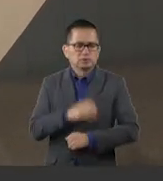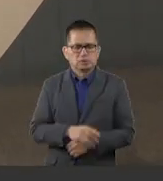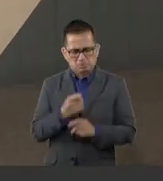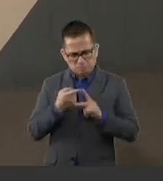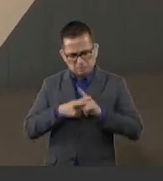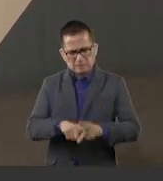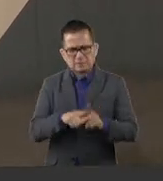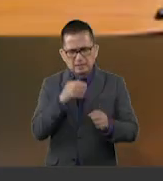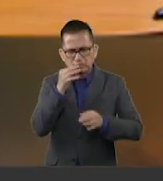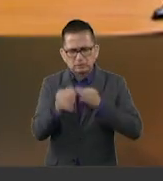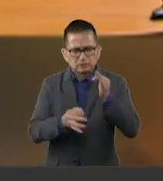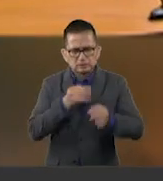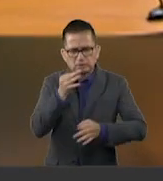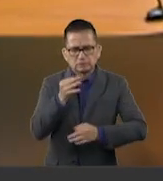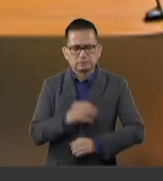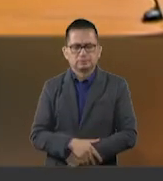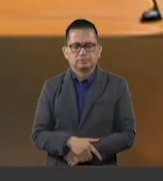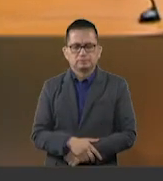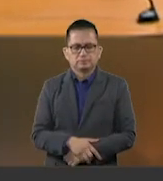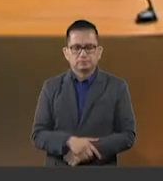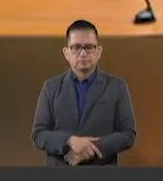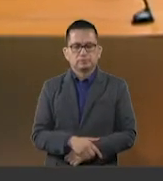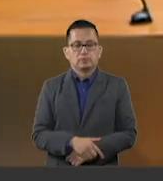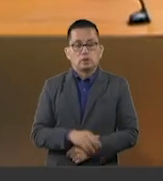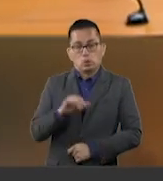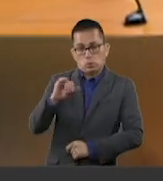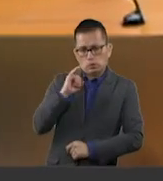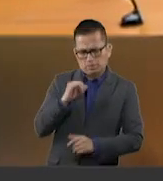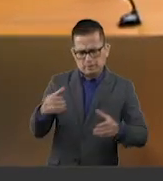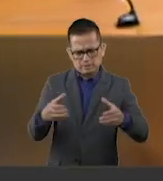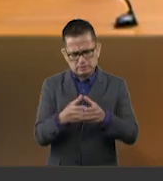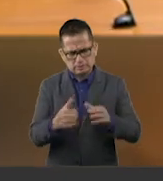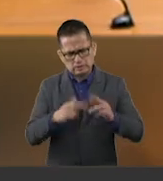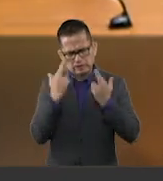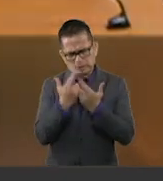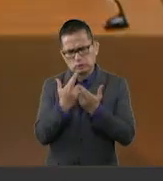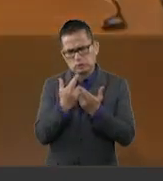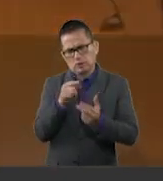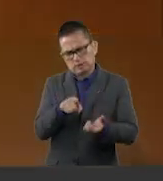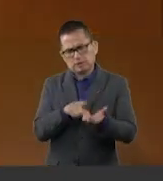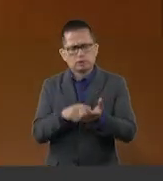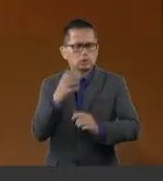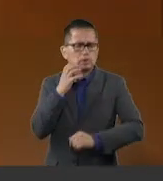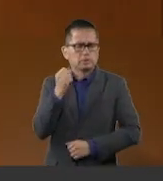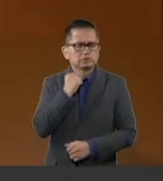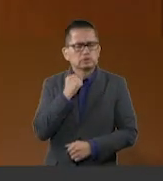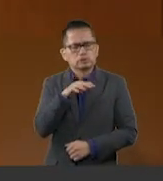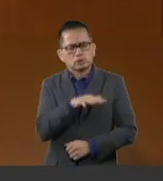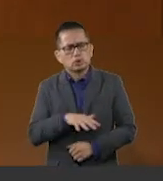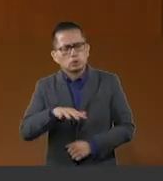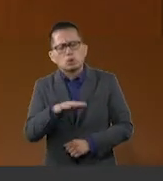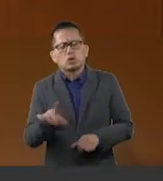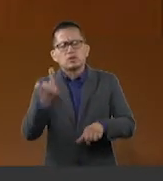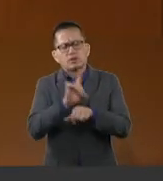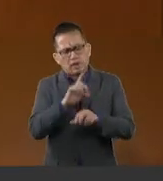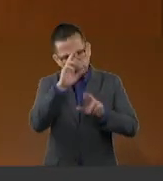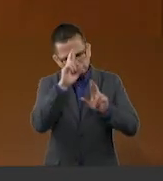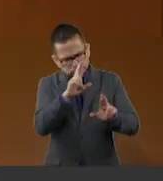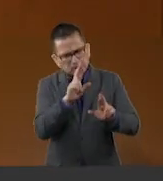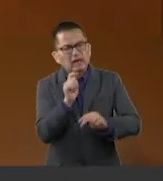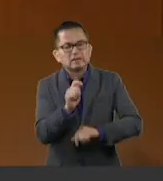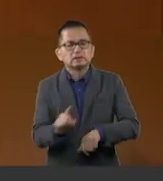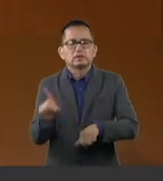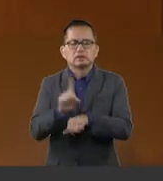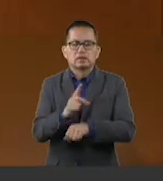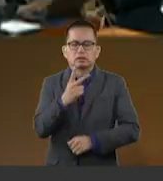información. Durante la sesión de este jueves, en el apartado de efemérides, las y los legisladores se pronunciaron por los hechos ocurridos el